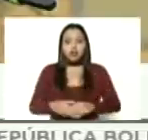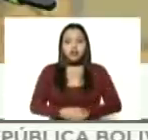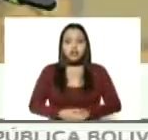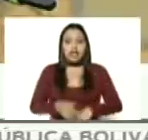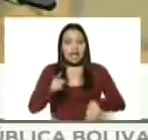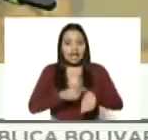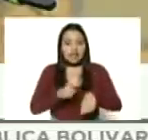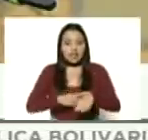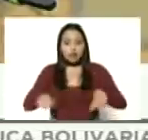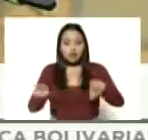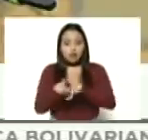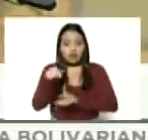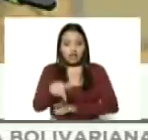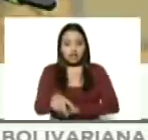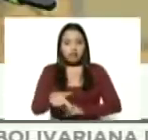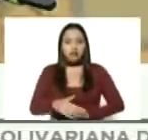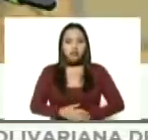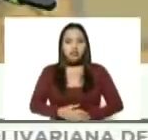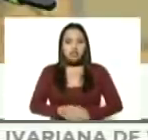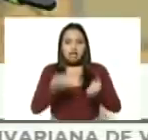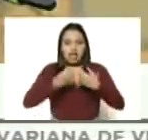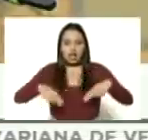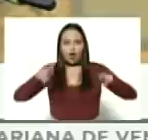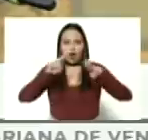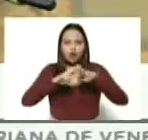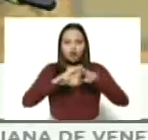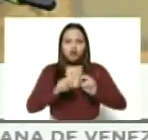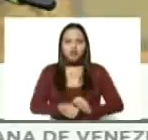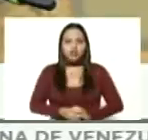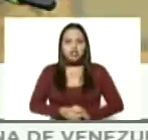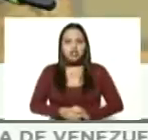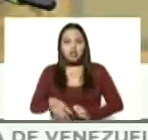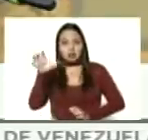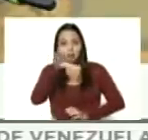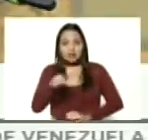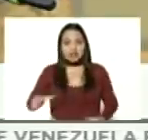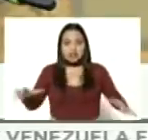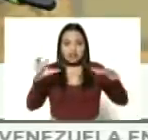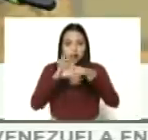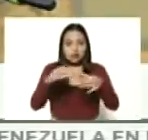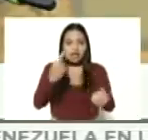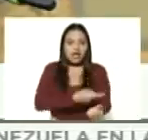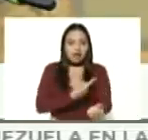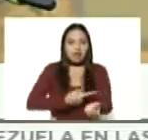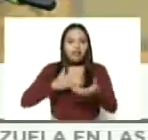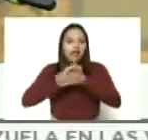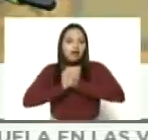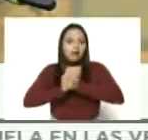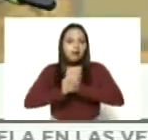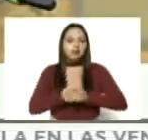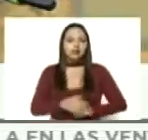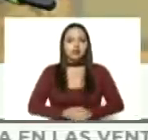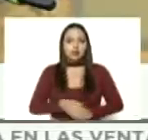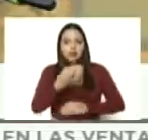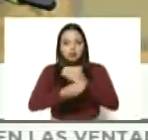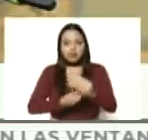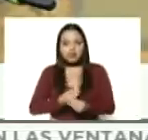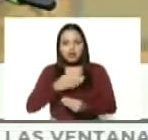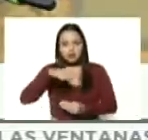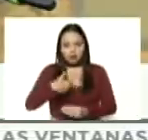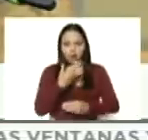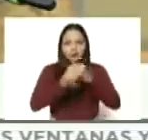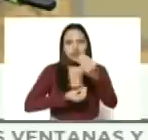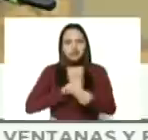como las Naciones Unidas se unen como hermanos, hermanas y amigos para hacer lo que podemos